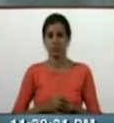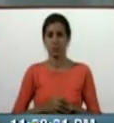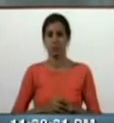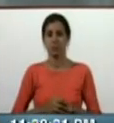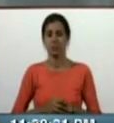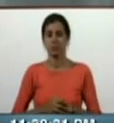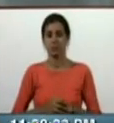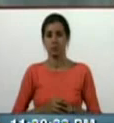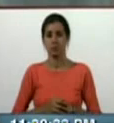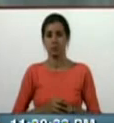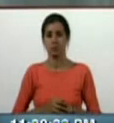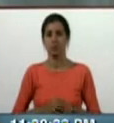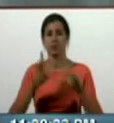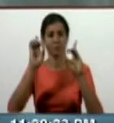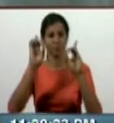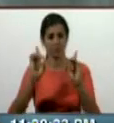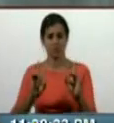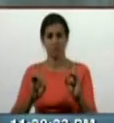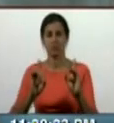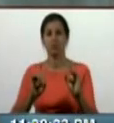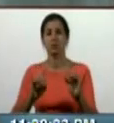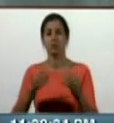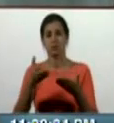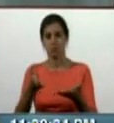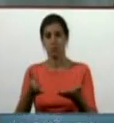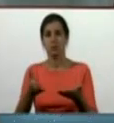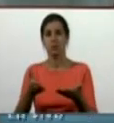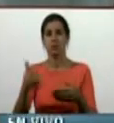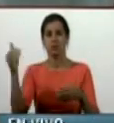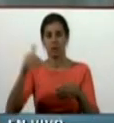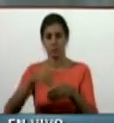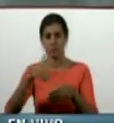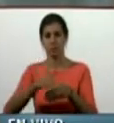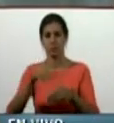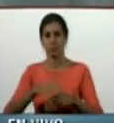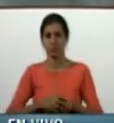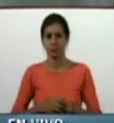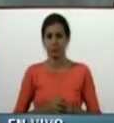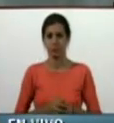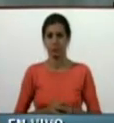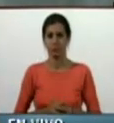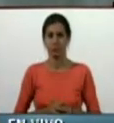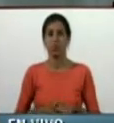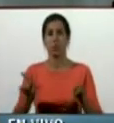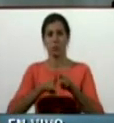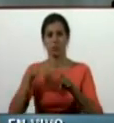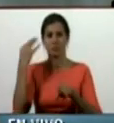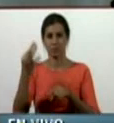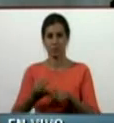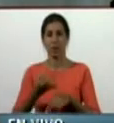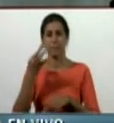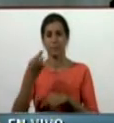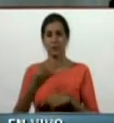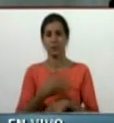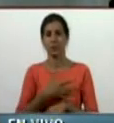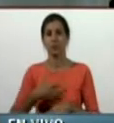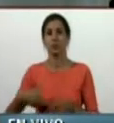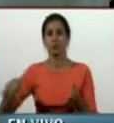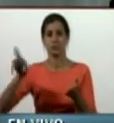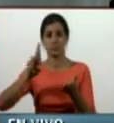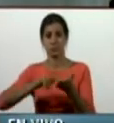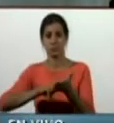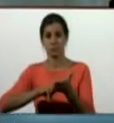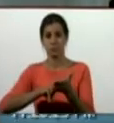dirimen y se deciden a través de la votación. Como siempre, quiero volver